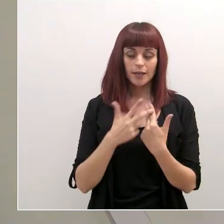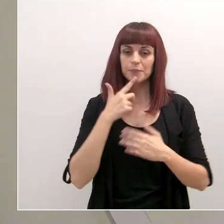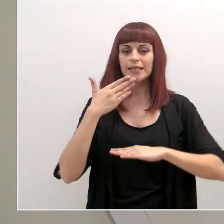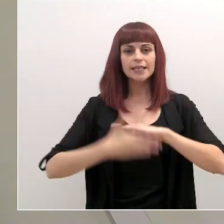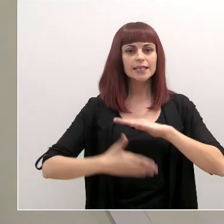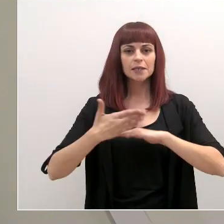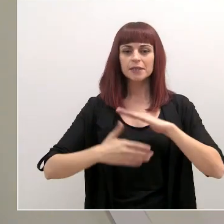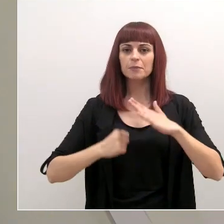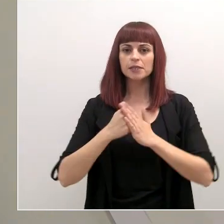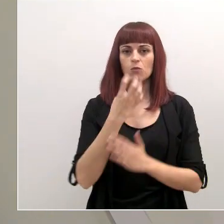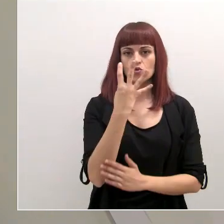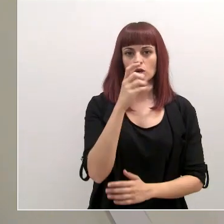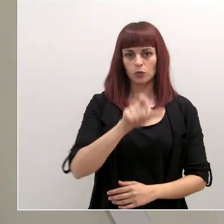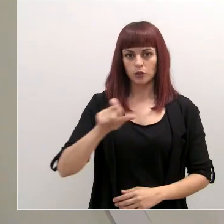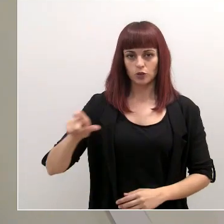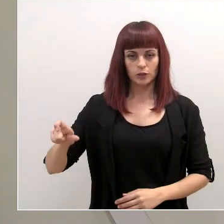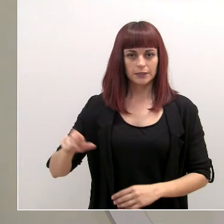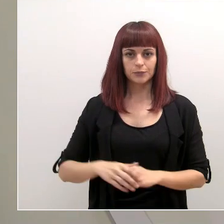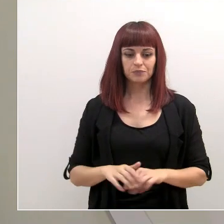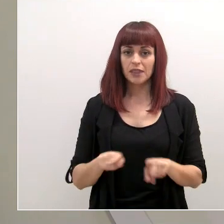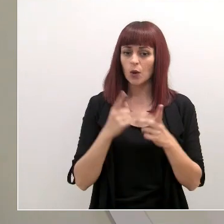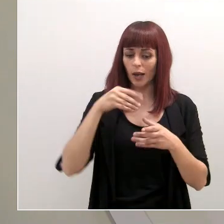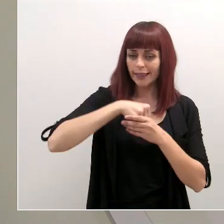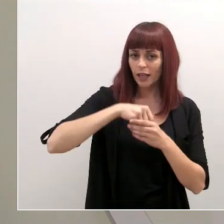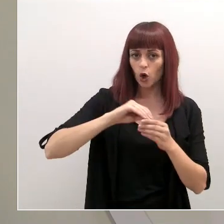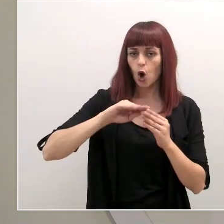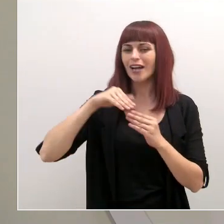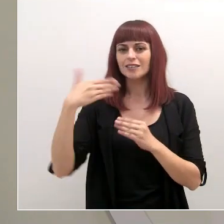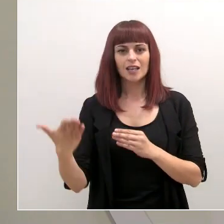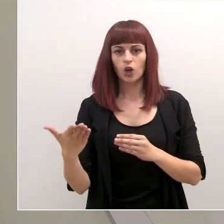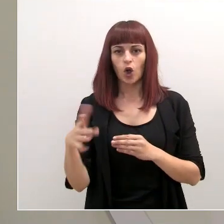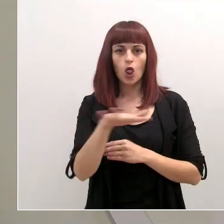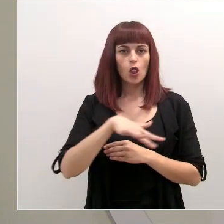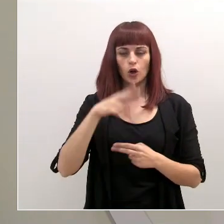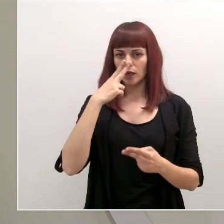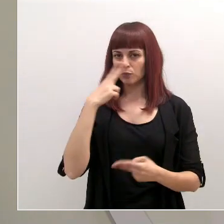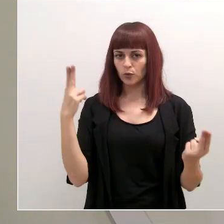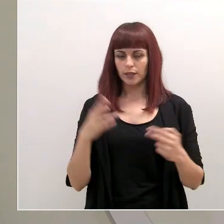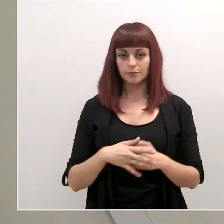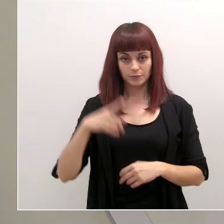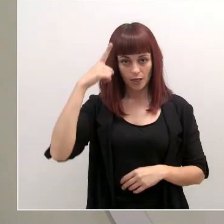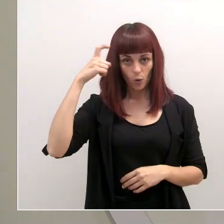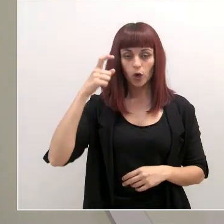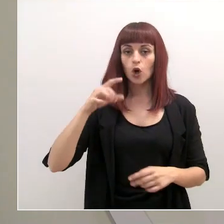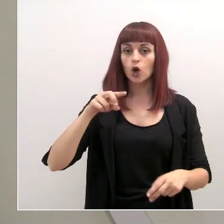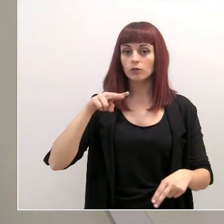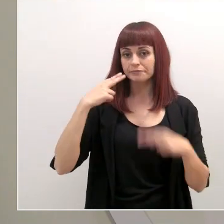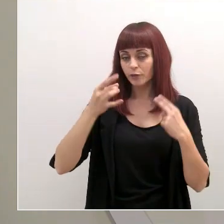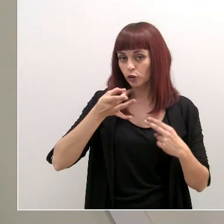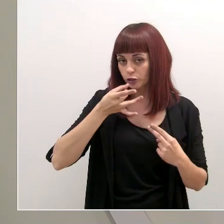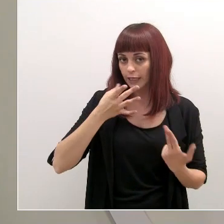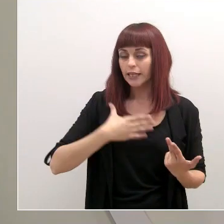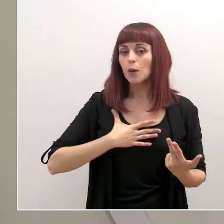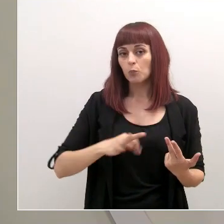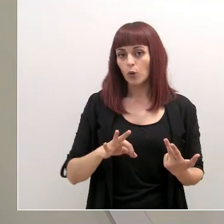límite máximo de 4 personas, tanto en interior como en el exterior de zonas públicas. Les recuerdo que la hostelería, por ejemplo,